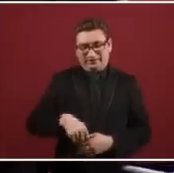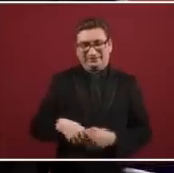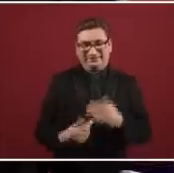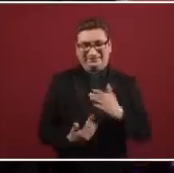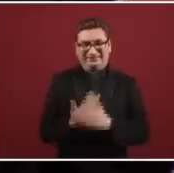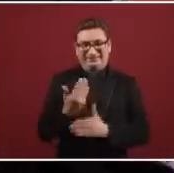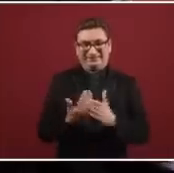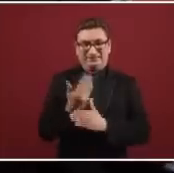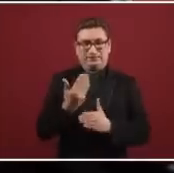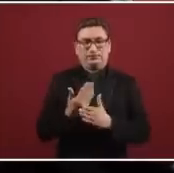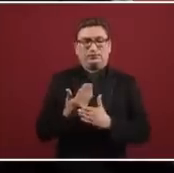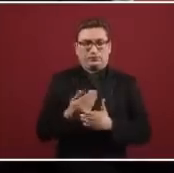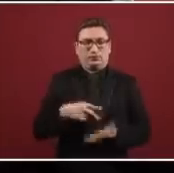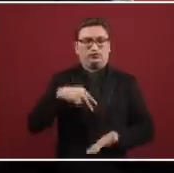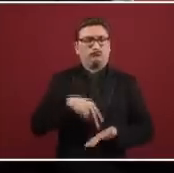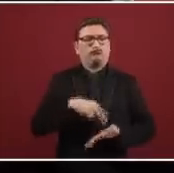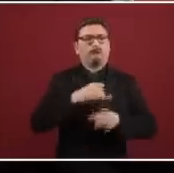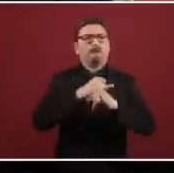se va a informar